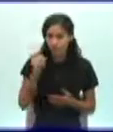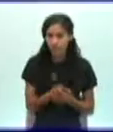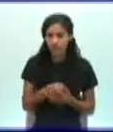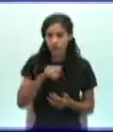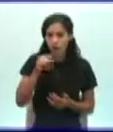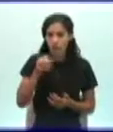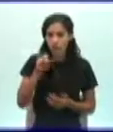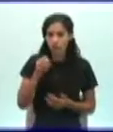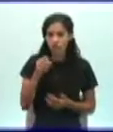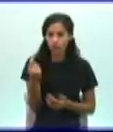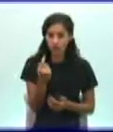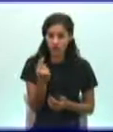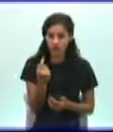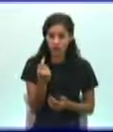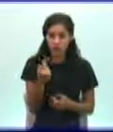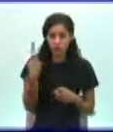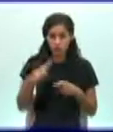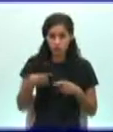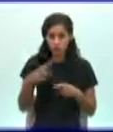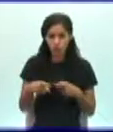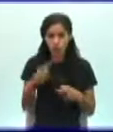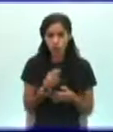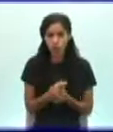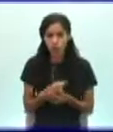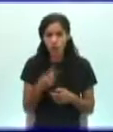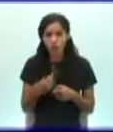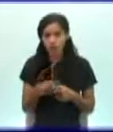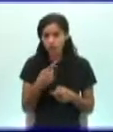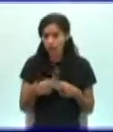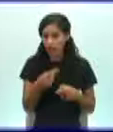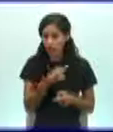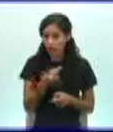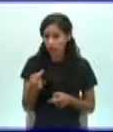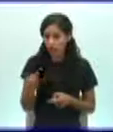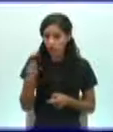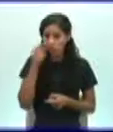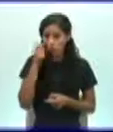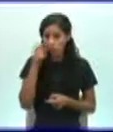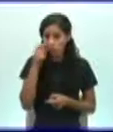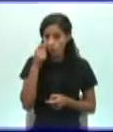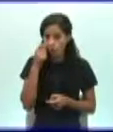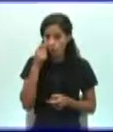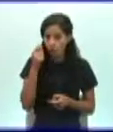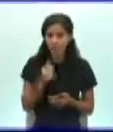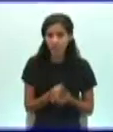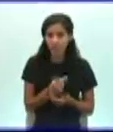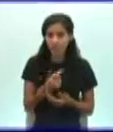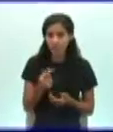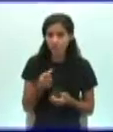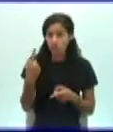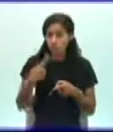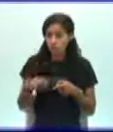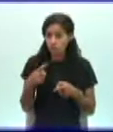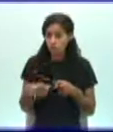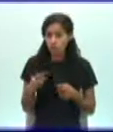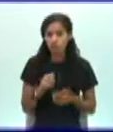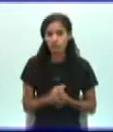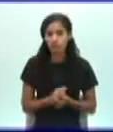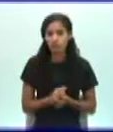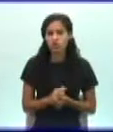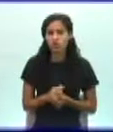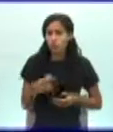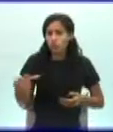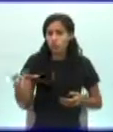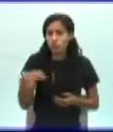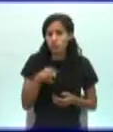Agustín Caballero, Félix Varela, José de la Luz y Caballero, José Antonio Saco, Rafael María de Mendive, que entre